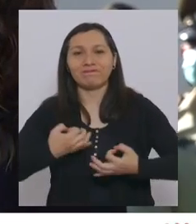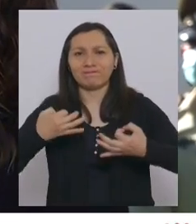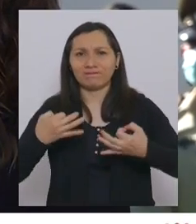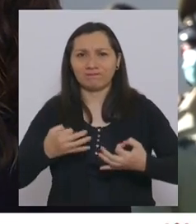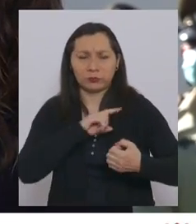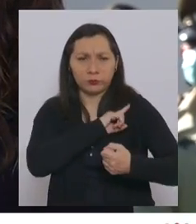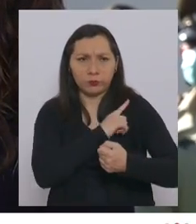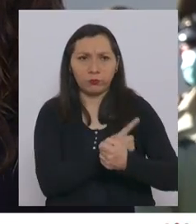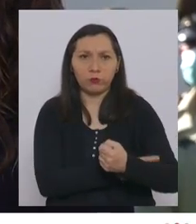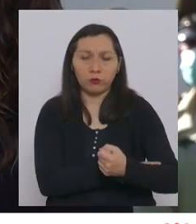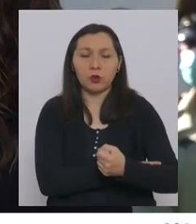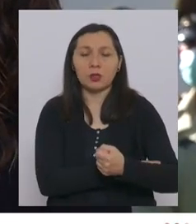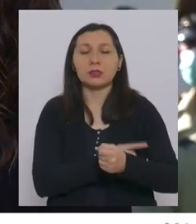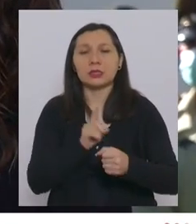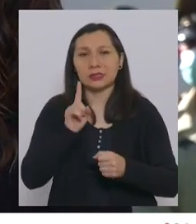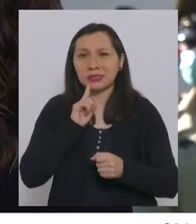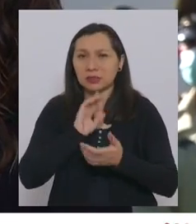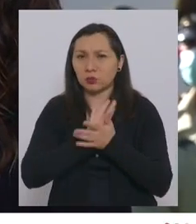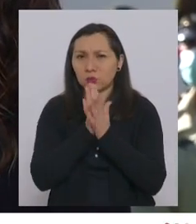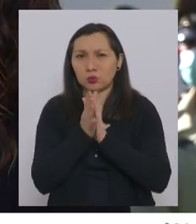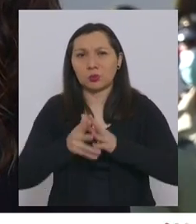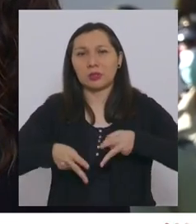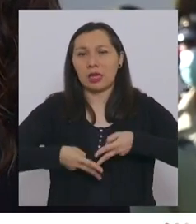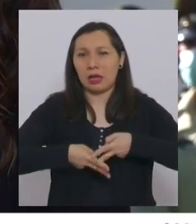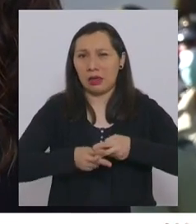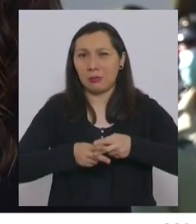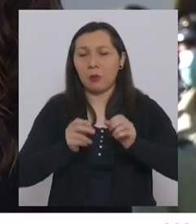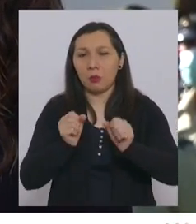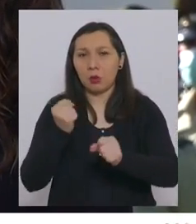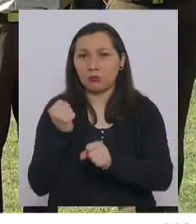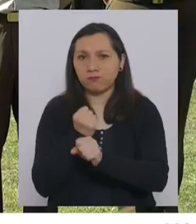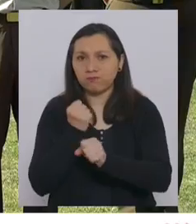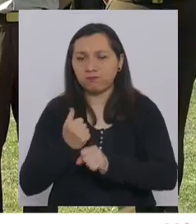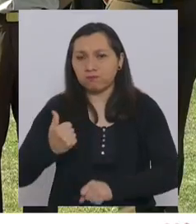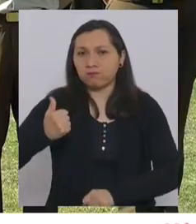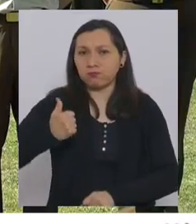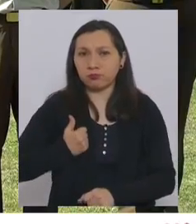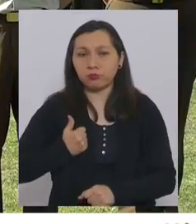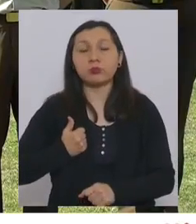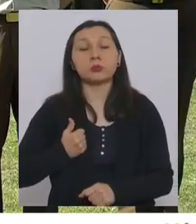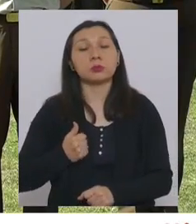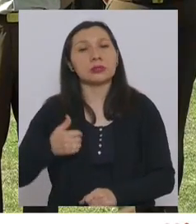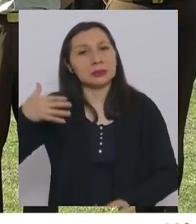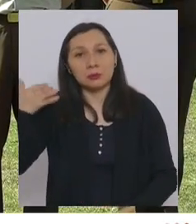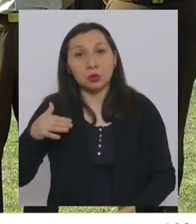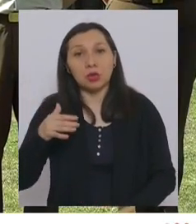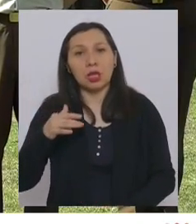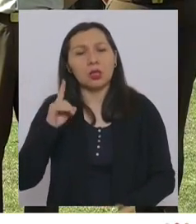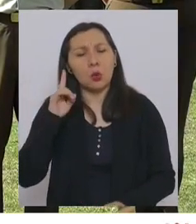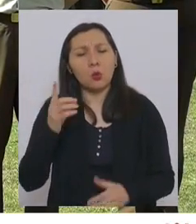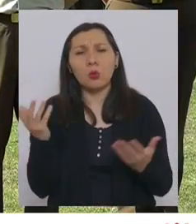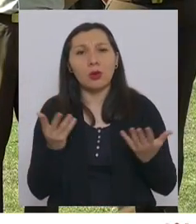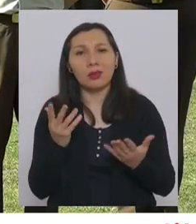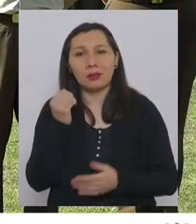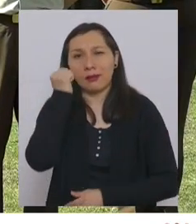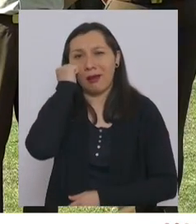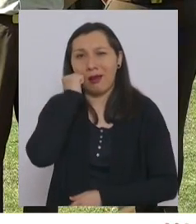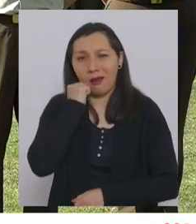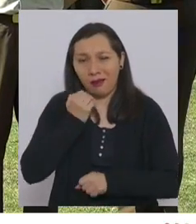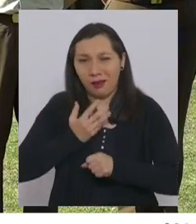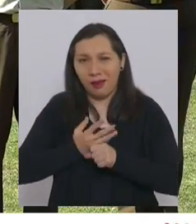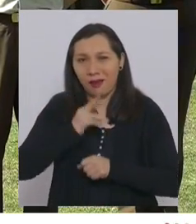más fortalecido y tenga todas las herramientas para cumplir su labor. Y un elemento fundamental que lo tiene es el cariño, el